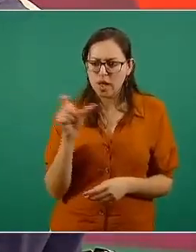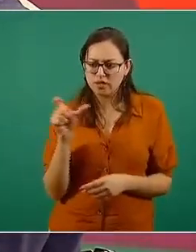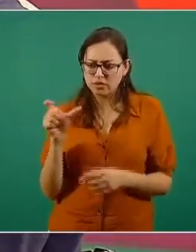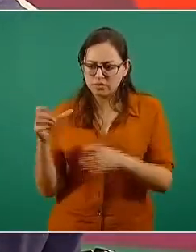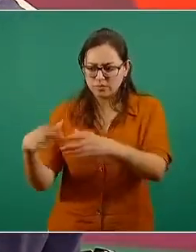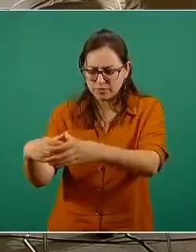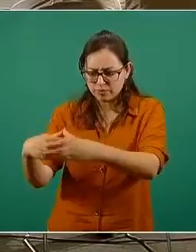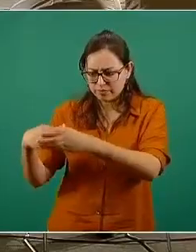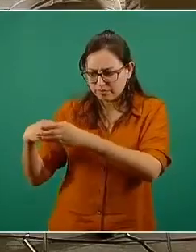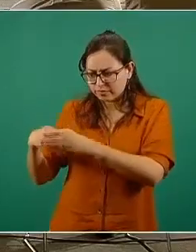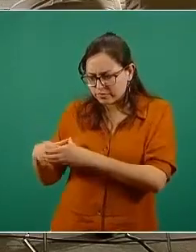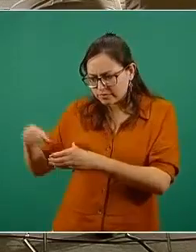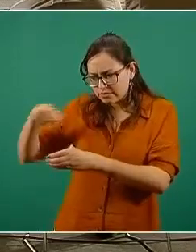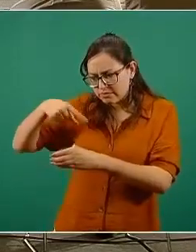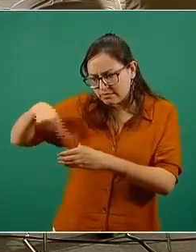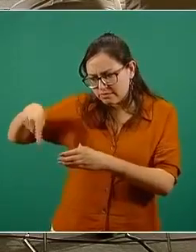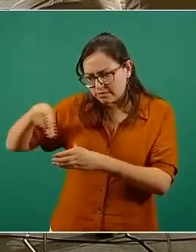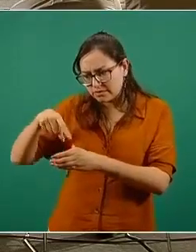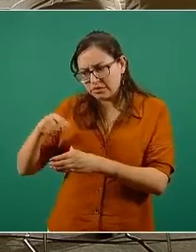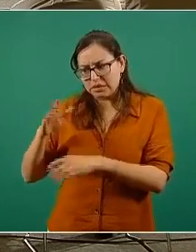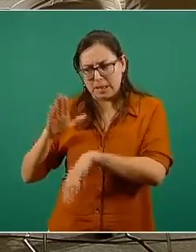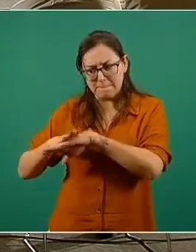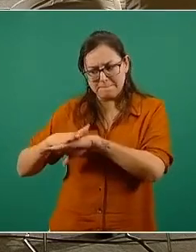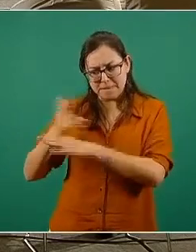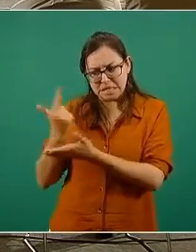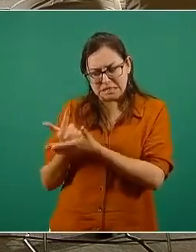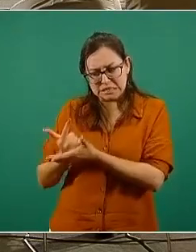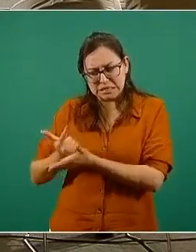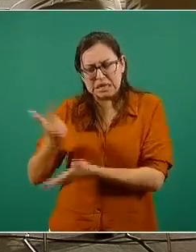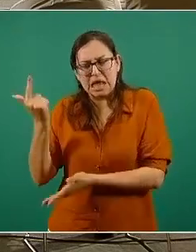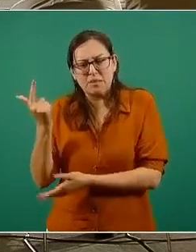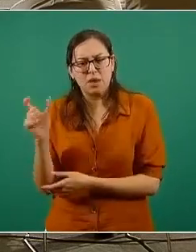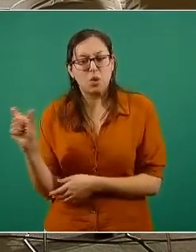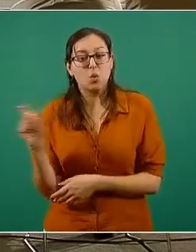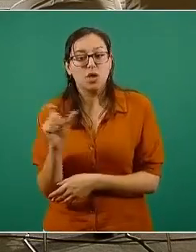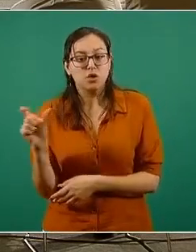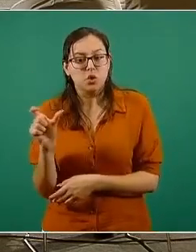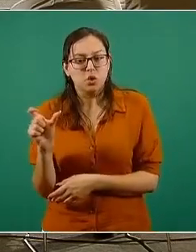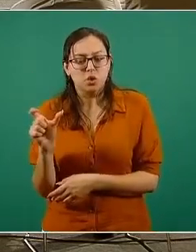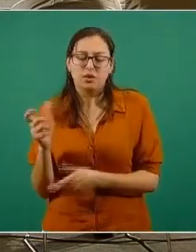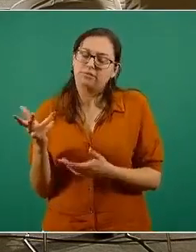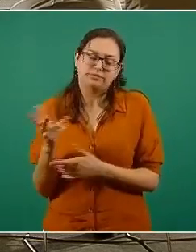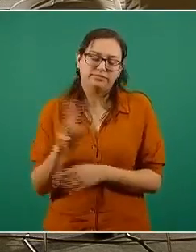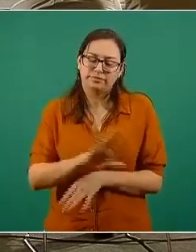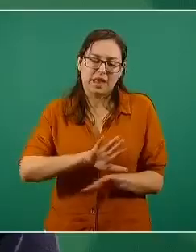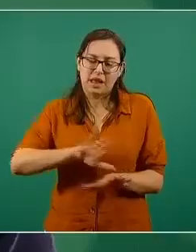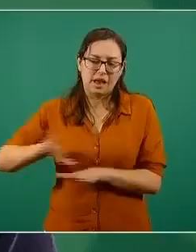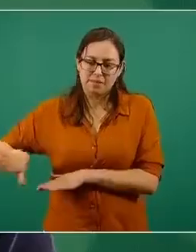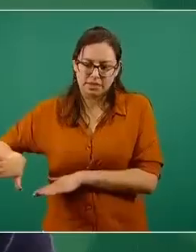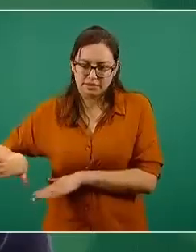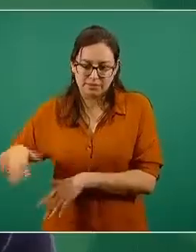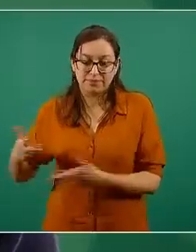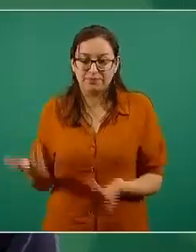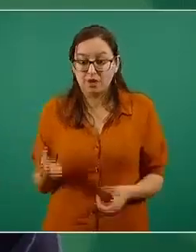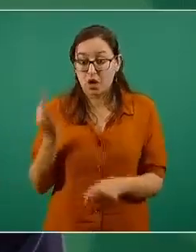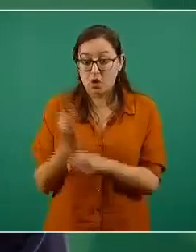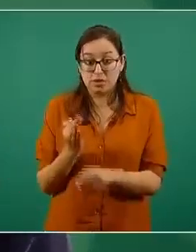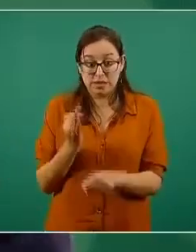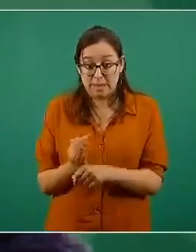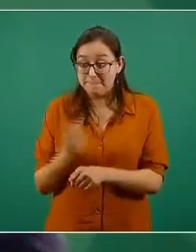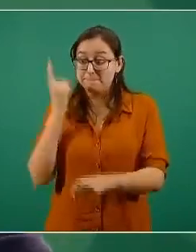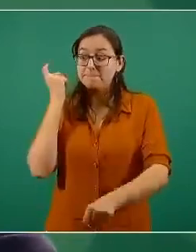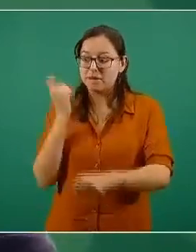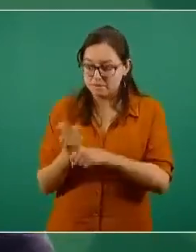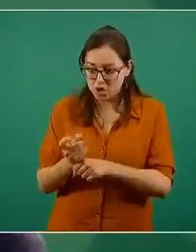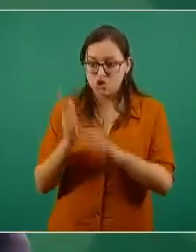cepa y que es de importancia epidemiológica, eso es otro paso, ¿no? Era importante entender si estas cepas que ya